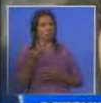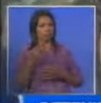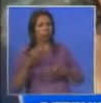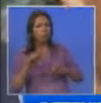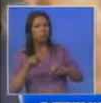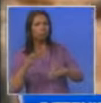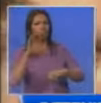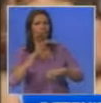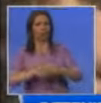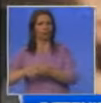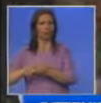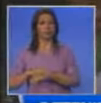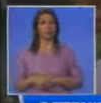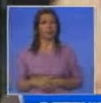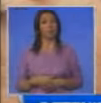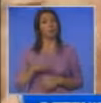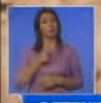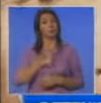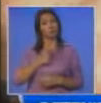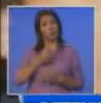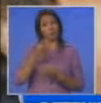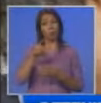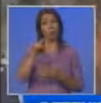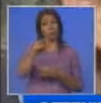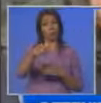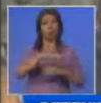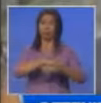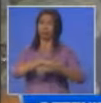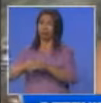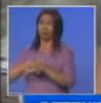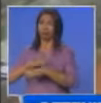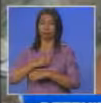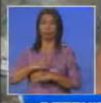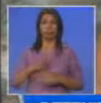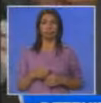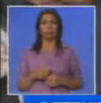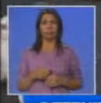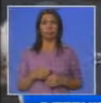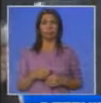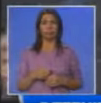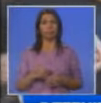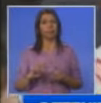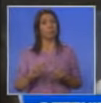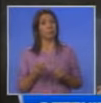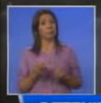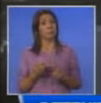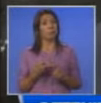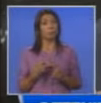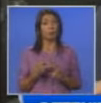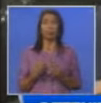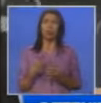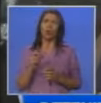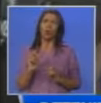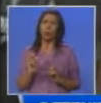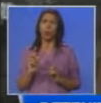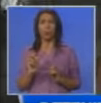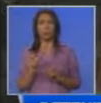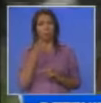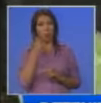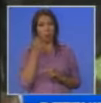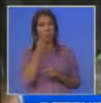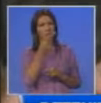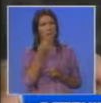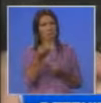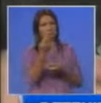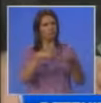Ya, entonces usted va a tener que venir con nosotros a contravenciones, señor. Pasaron de las palabras a los hechos. Este comerciante mayorista